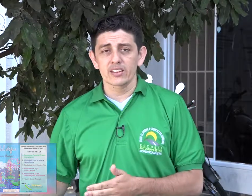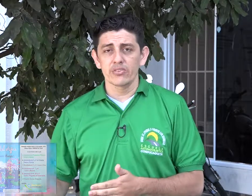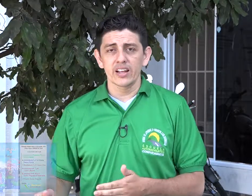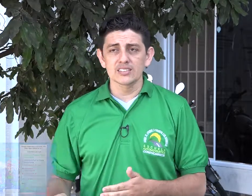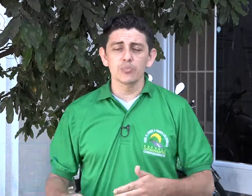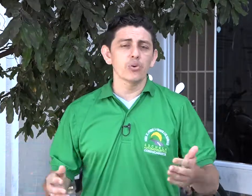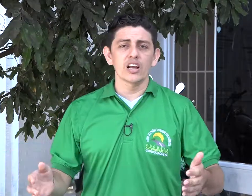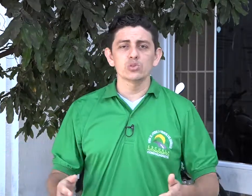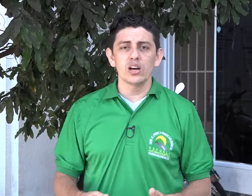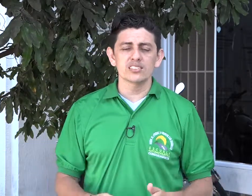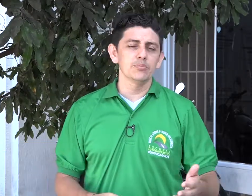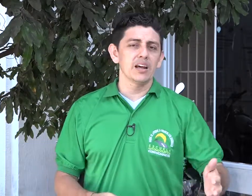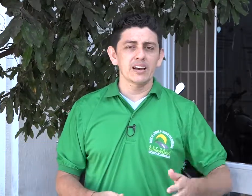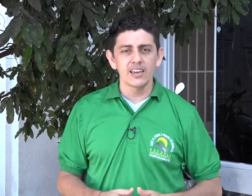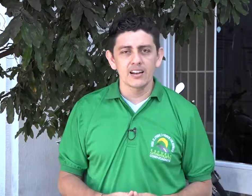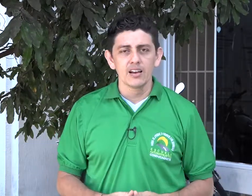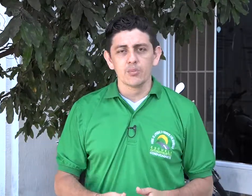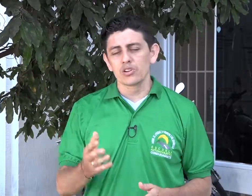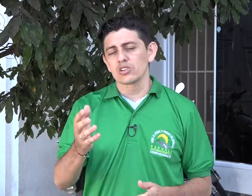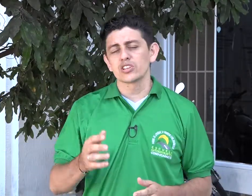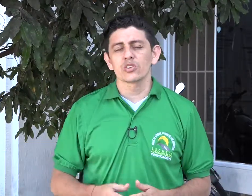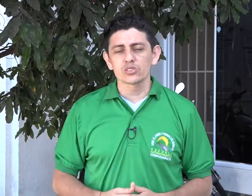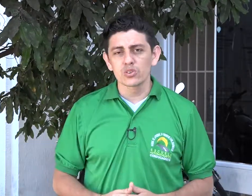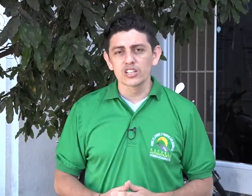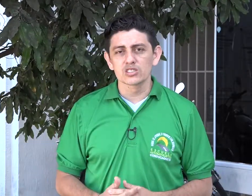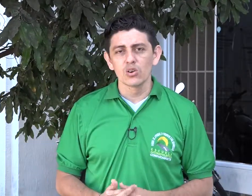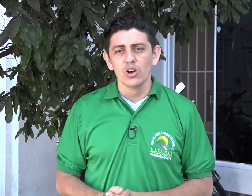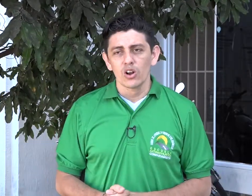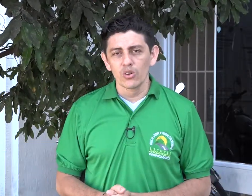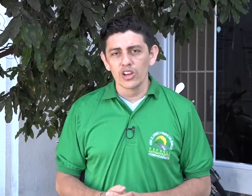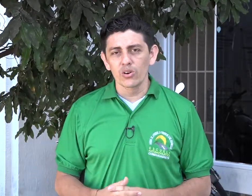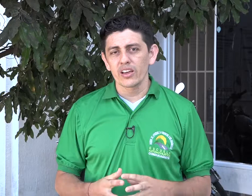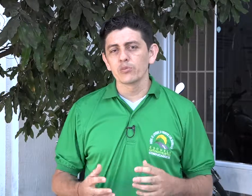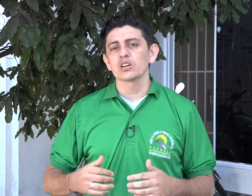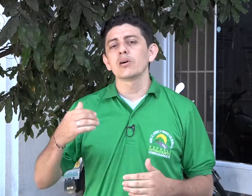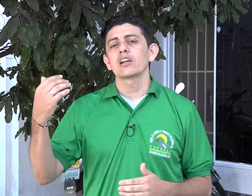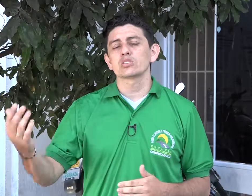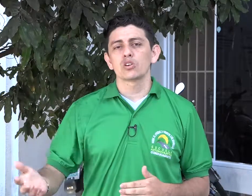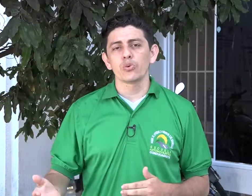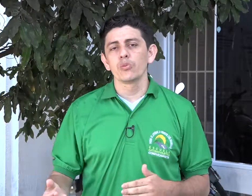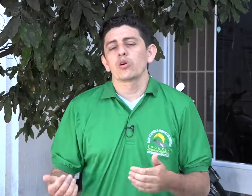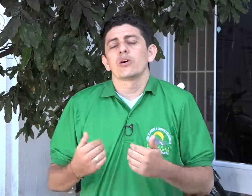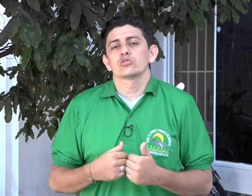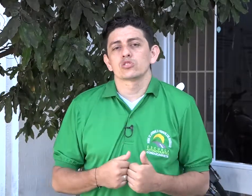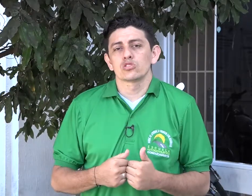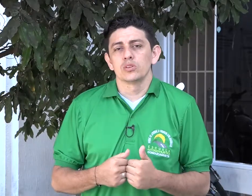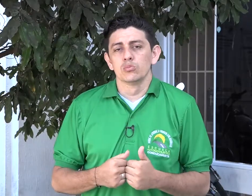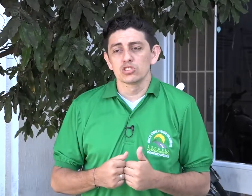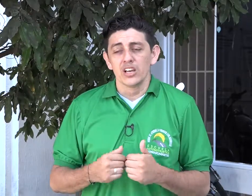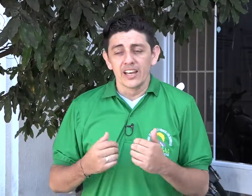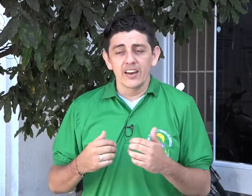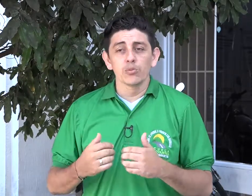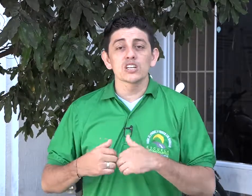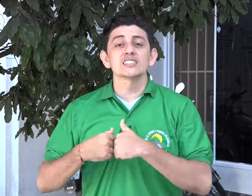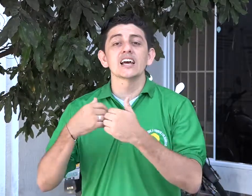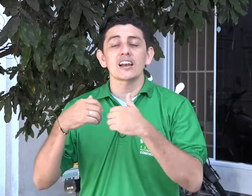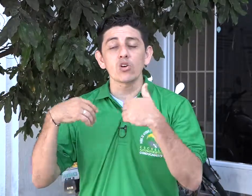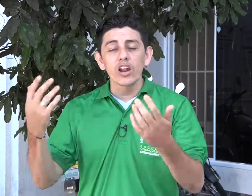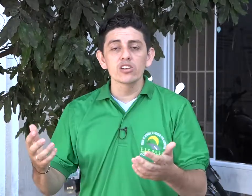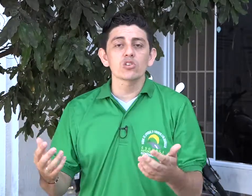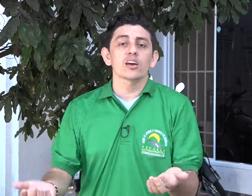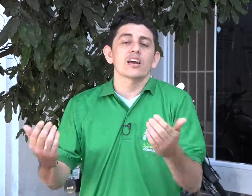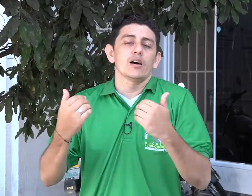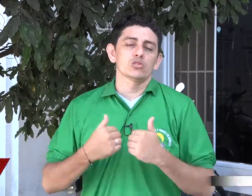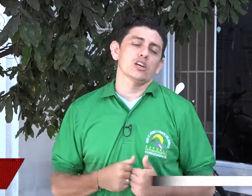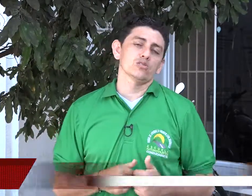lado cualquier diferencia y poder ayudar sin ver a quién. Por eso el Señor Jesucristo lo dijo, que debemos amar a nuestro prójimo como a nosotros mismos y que debemos hacer